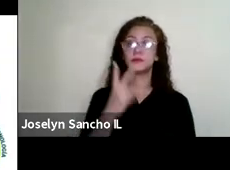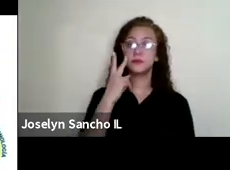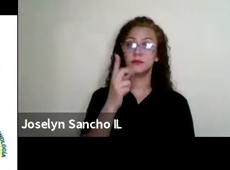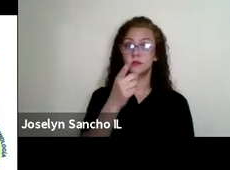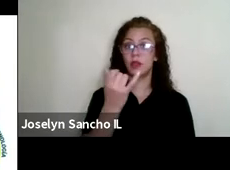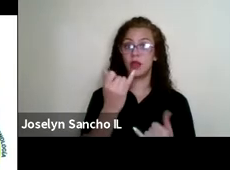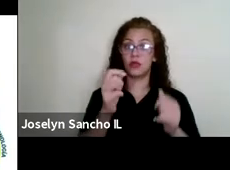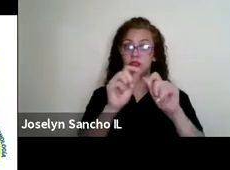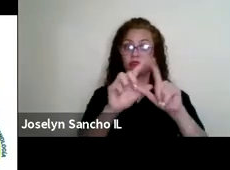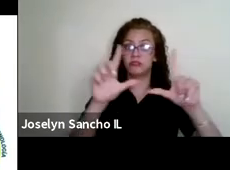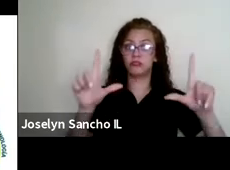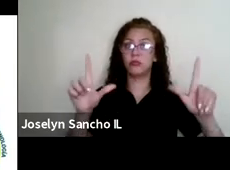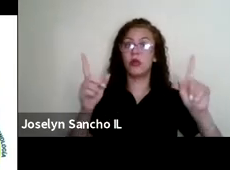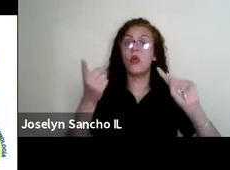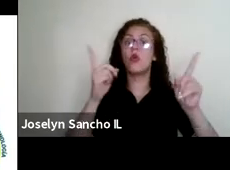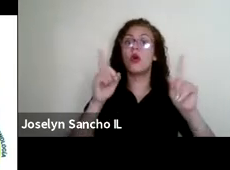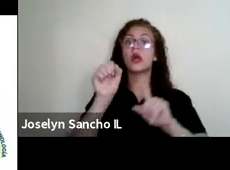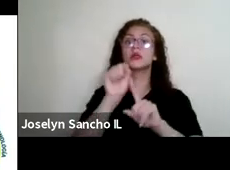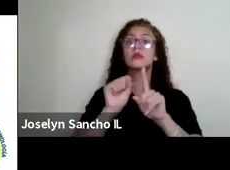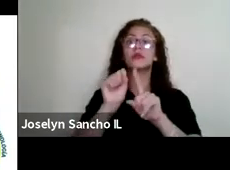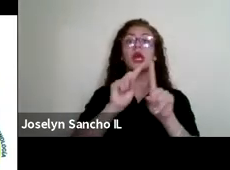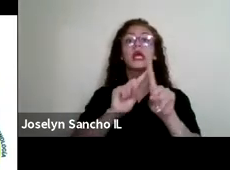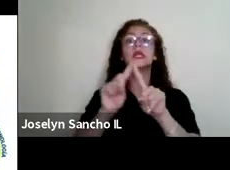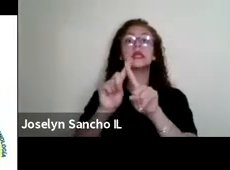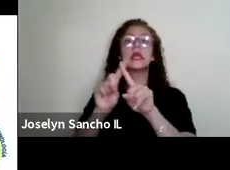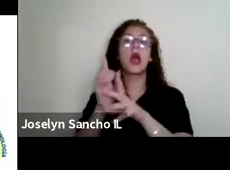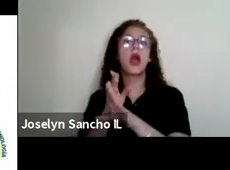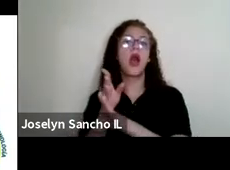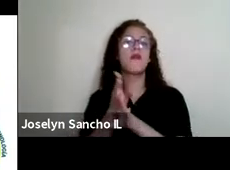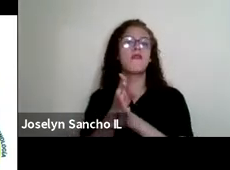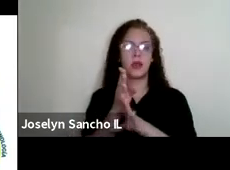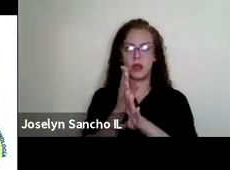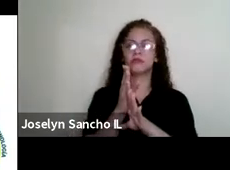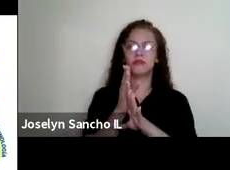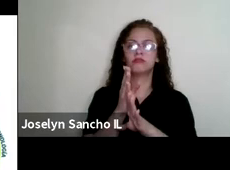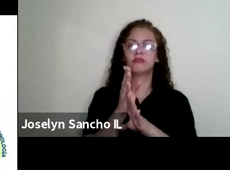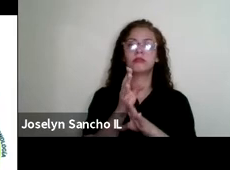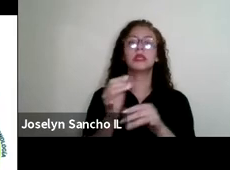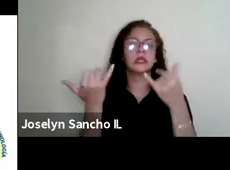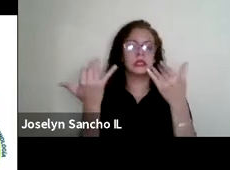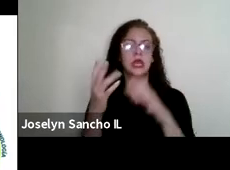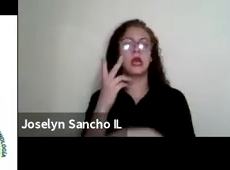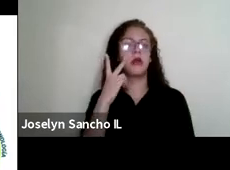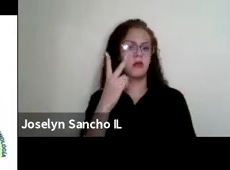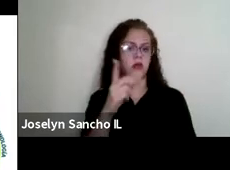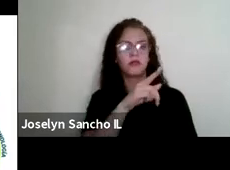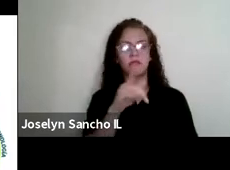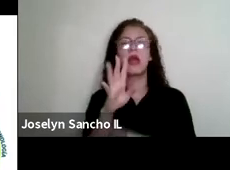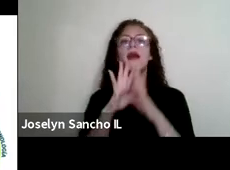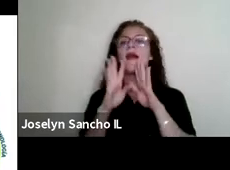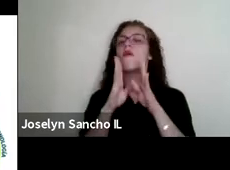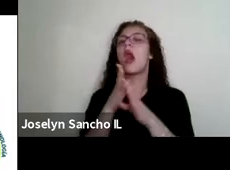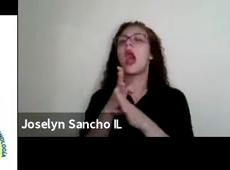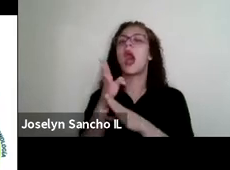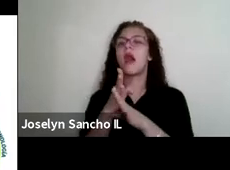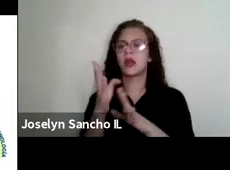informe, ¿cuál es la situación de diferentes carreras? Ya aquí ya sí estamos hablando de